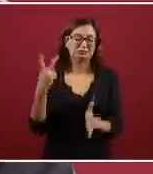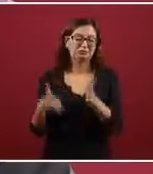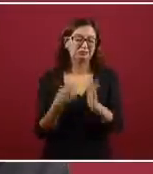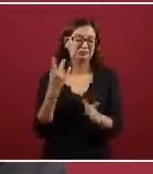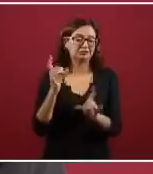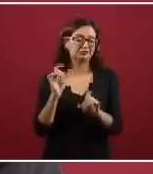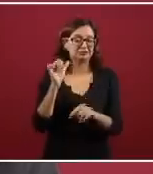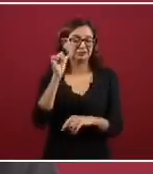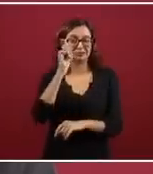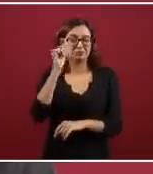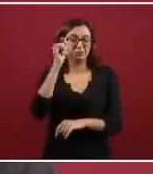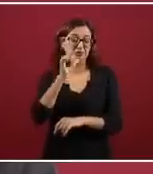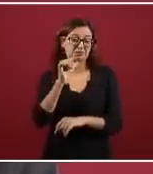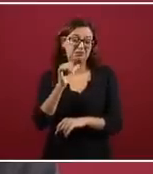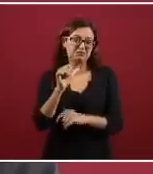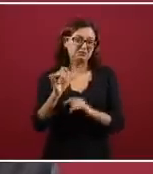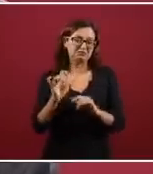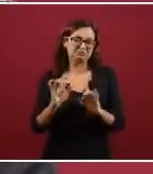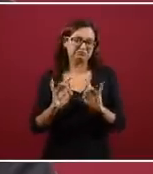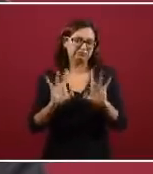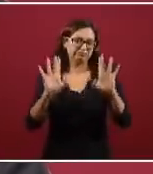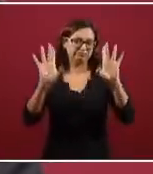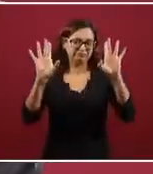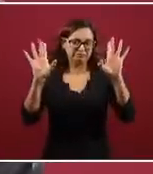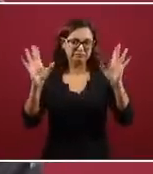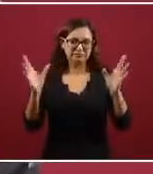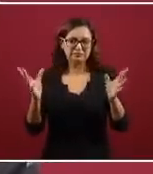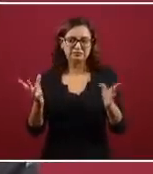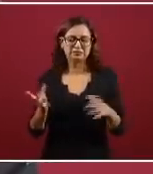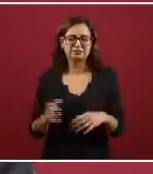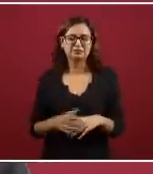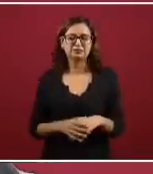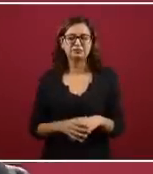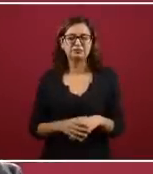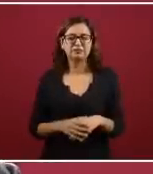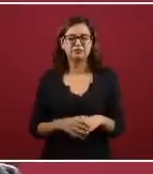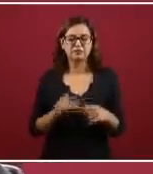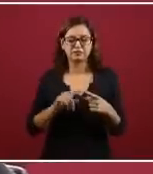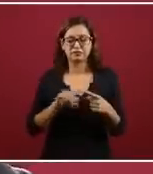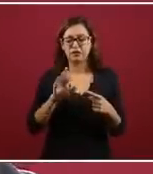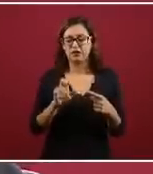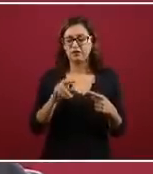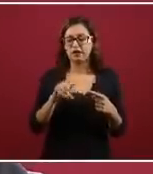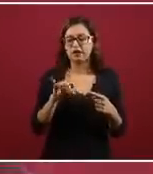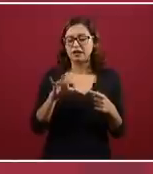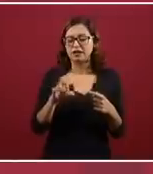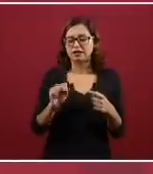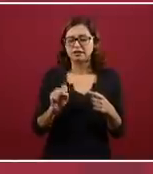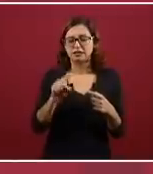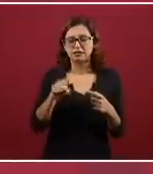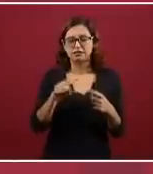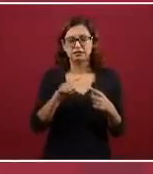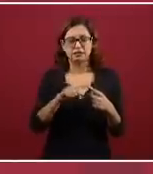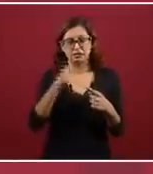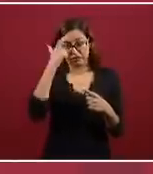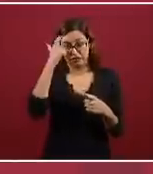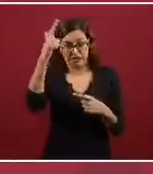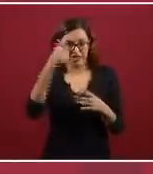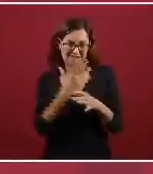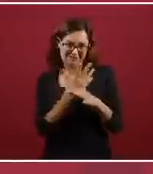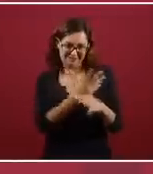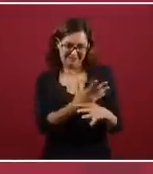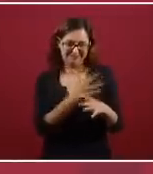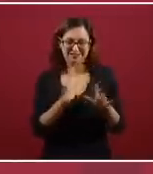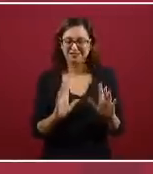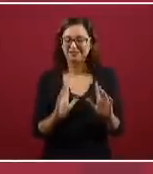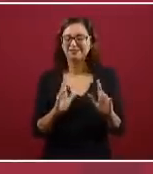oportunidades, con la participación de Fernández Ceballos, por ejemplo, que es el autor de la frase y de